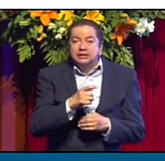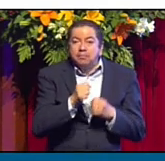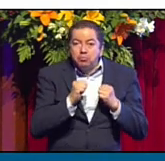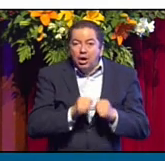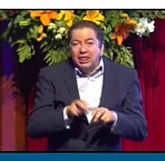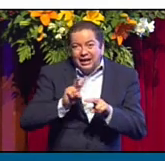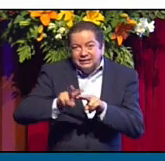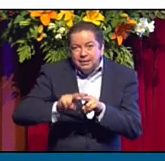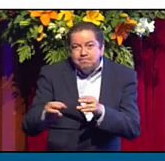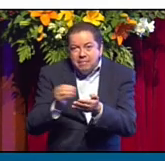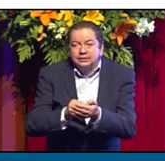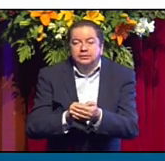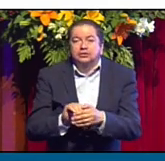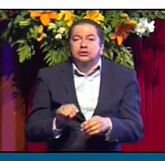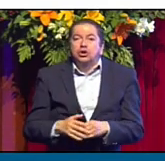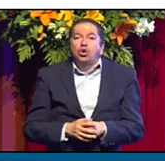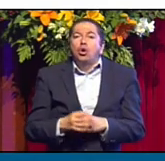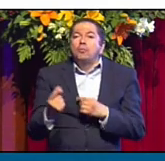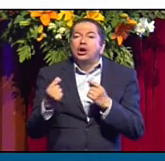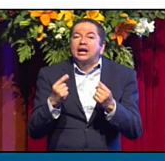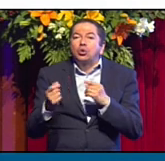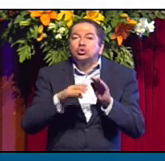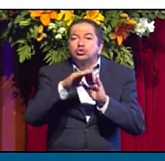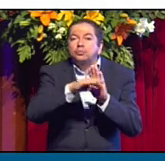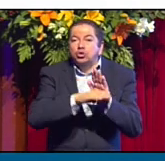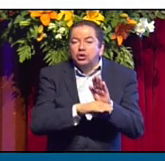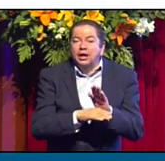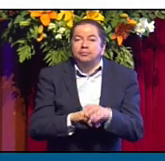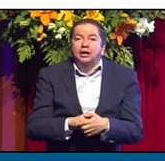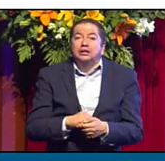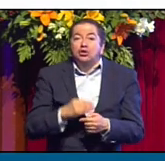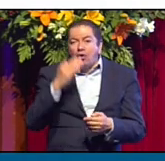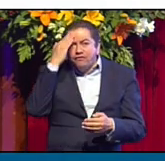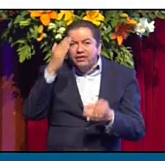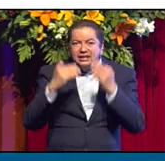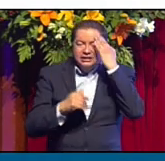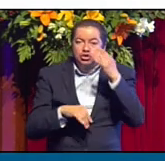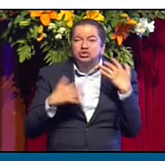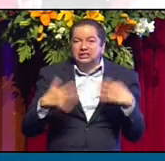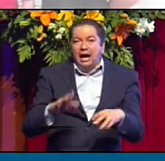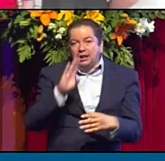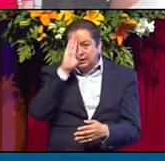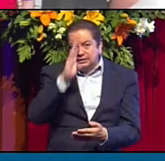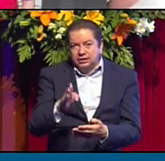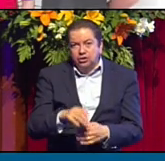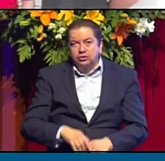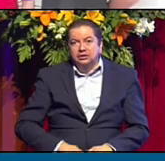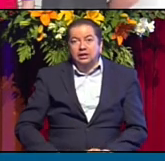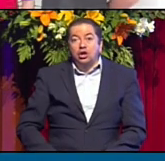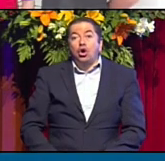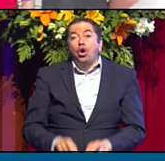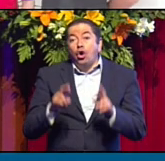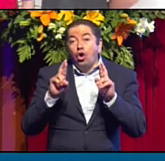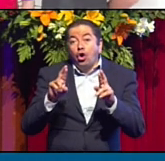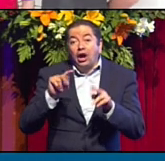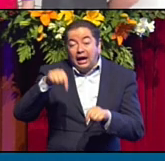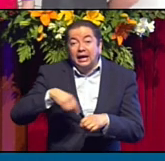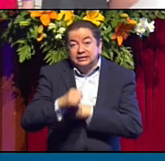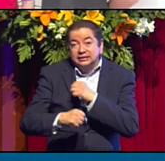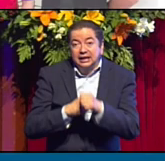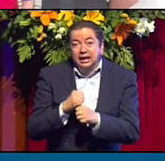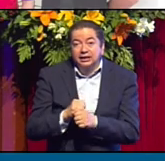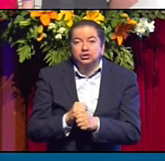hacer. Y se va a hacer. Pues los recursos del programa están para esto. Y los vecinos ya lo decidieron. Esperamos que este año ya